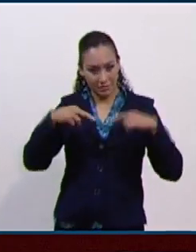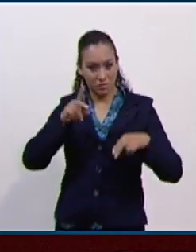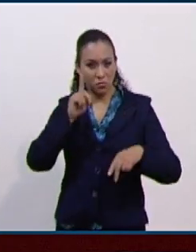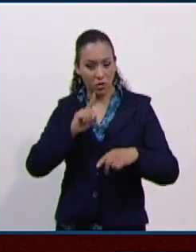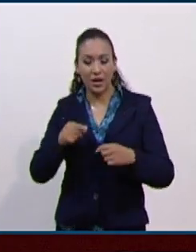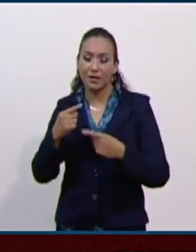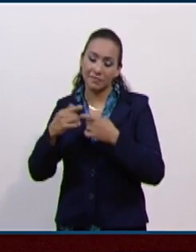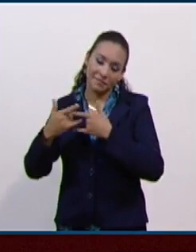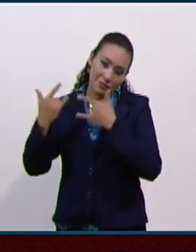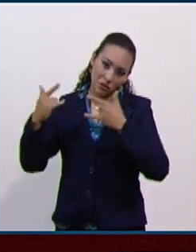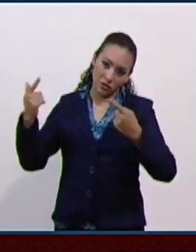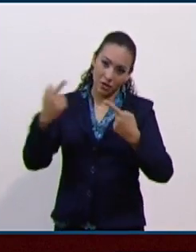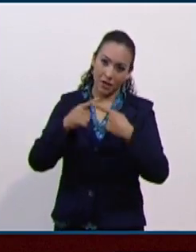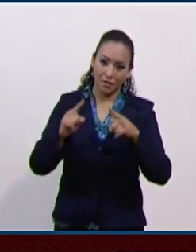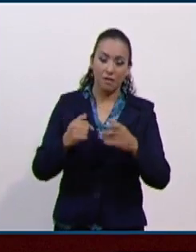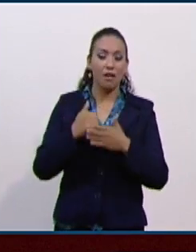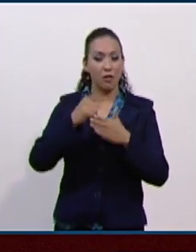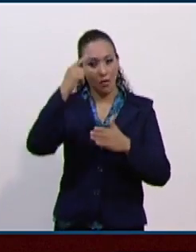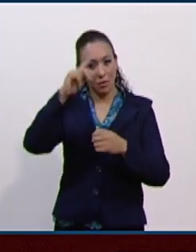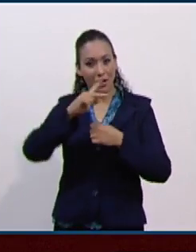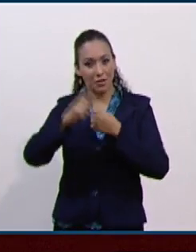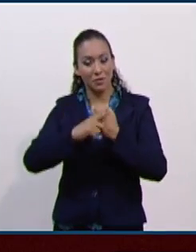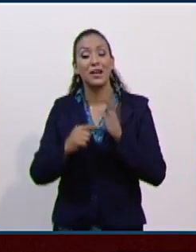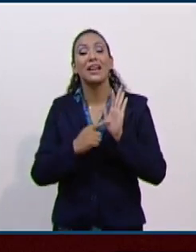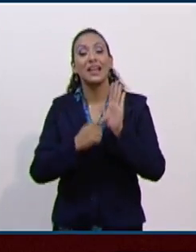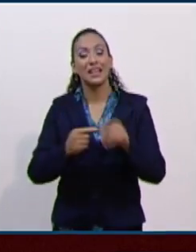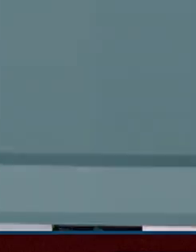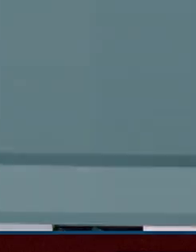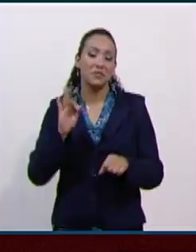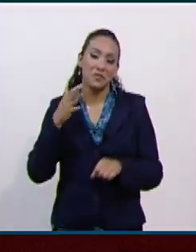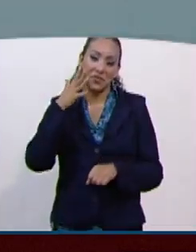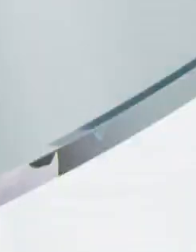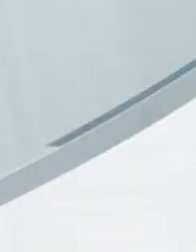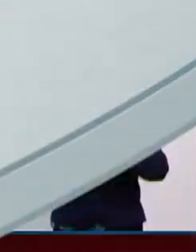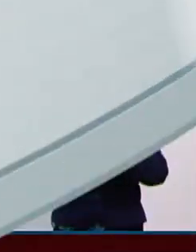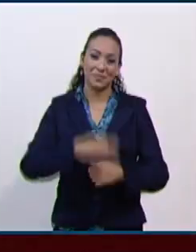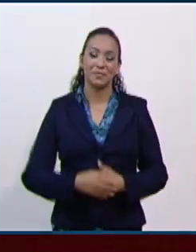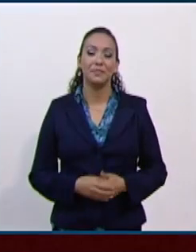historia del país y sobre los retos por venir.